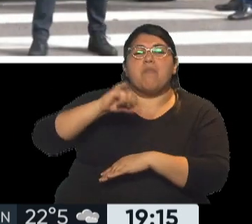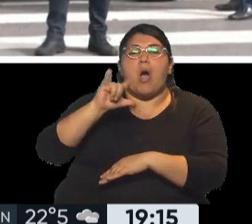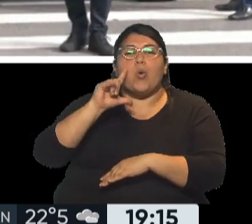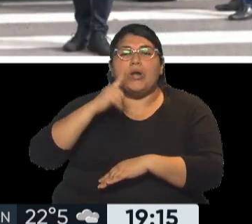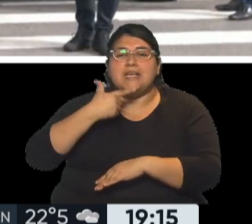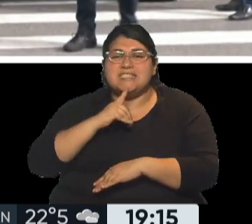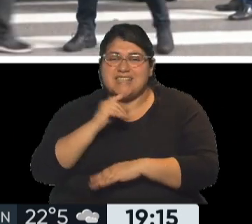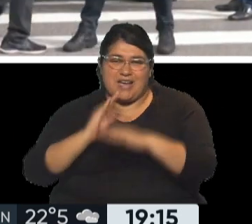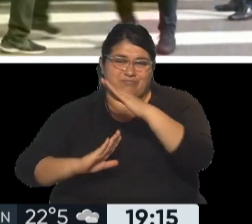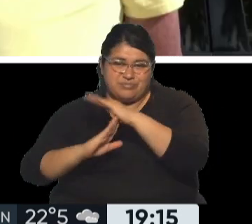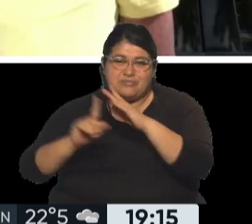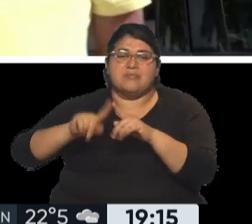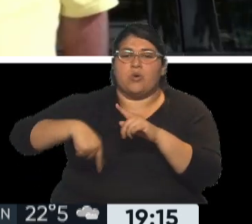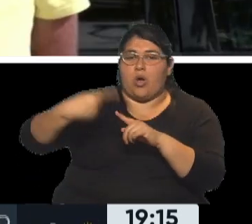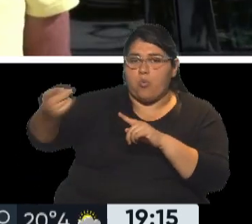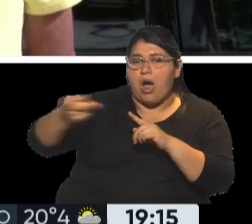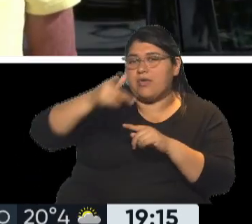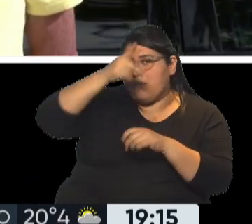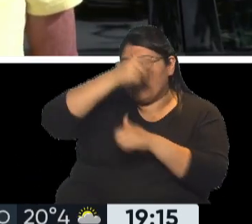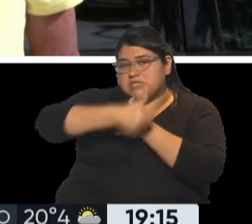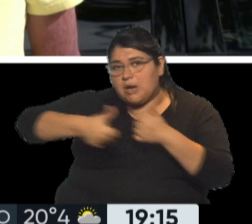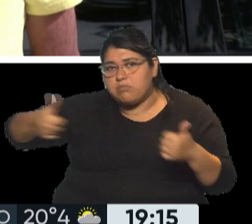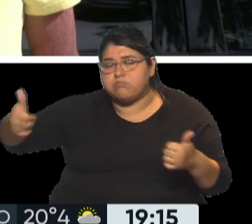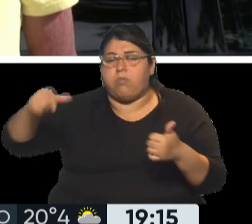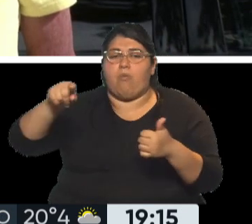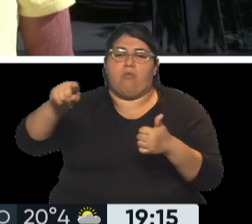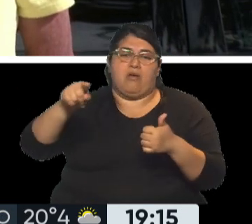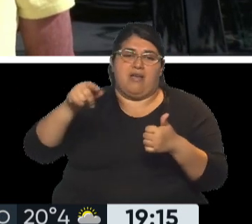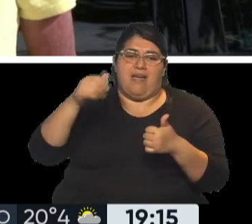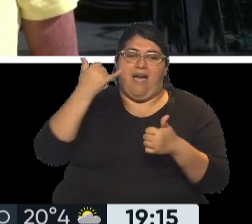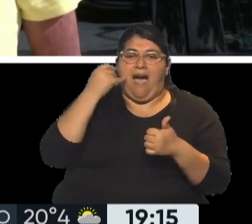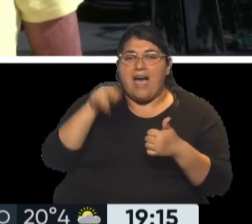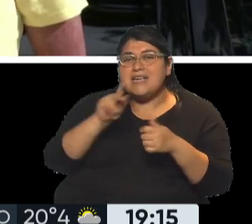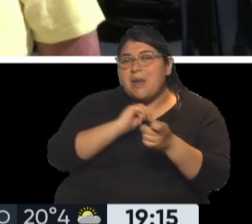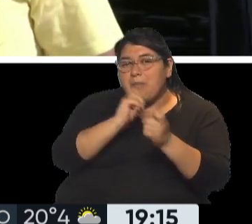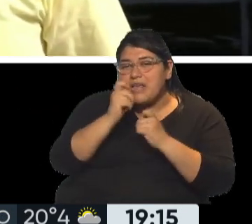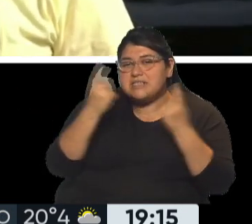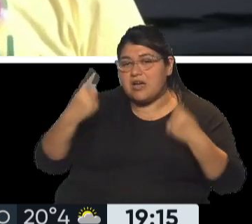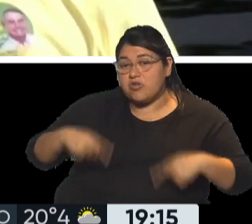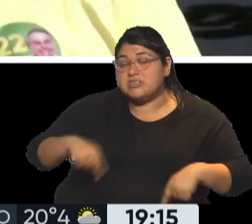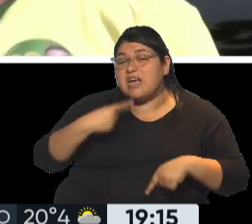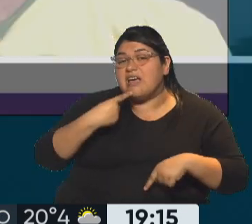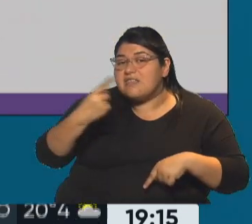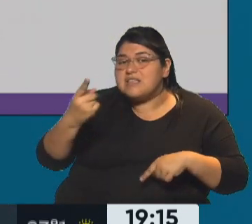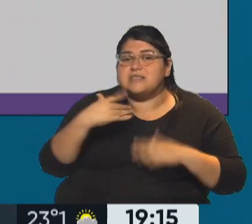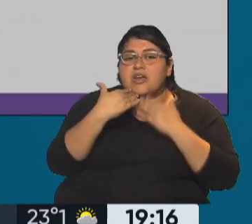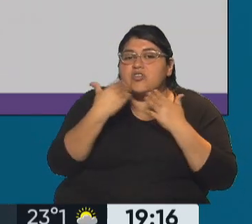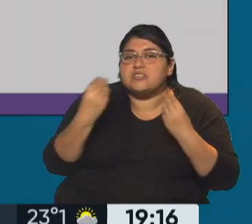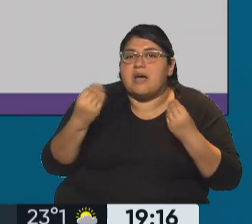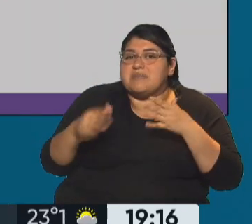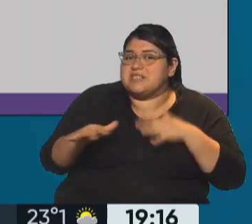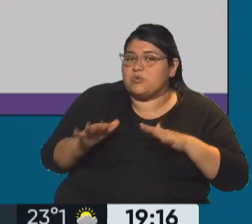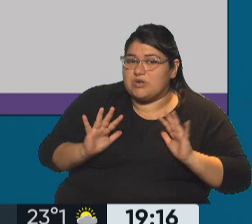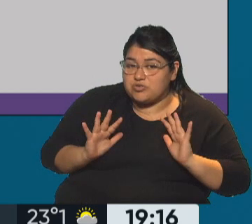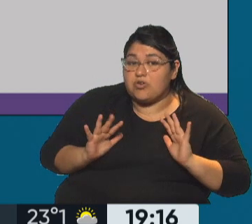gente muchísima policía un gran operativo de seguridad los analistas y la prensa dicen que no saben qué va a pasar